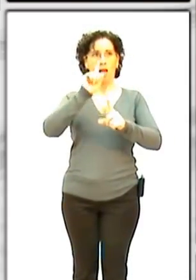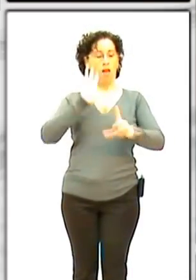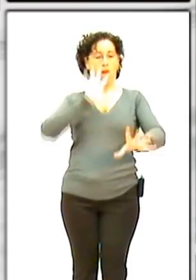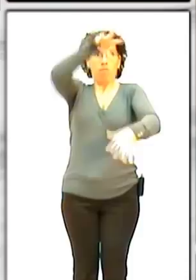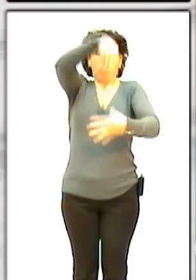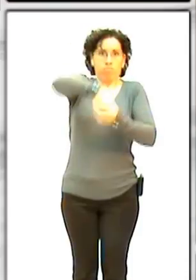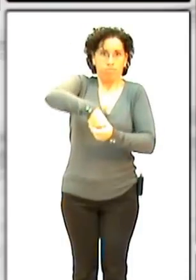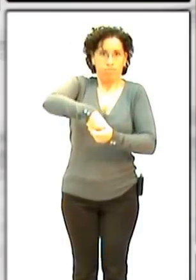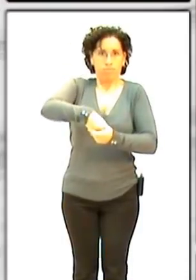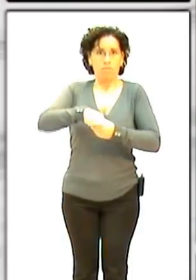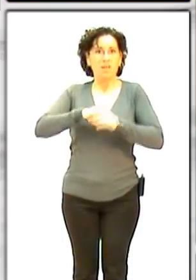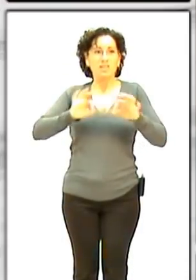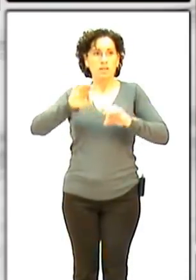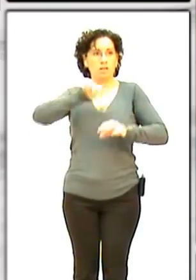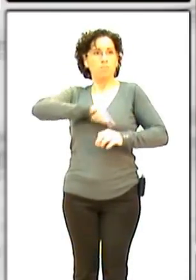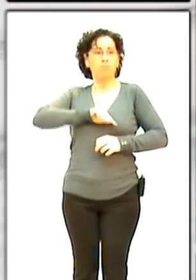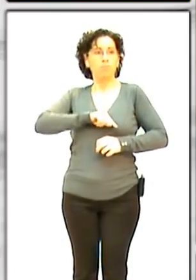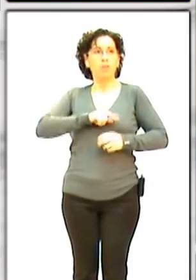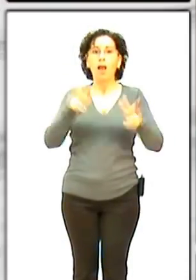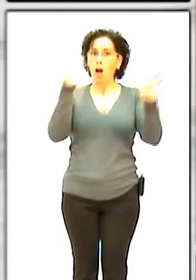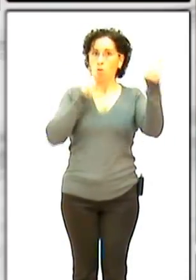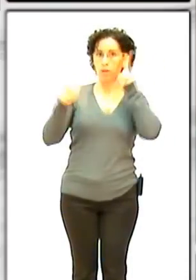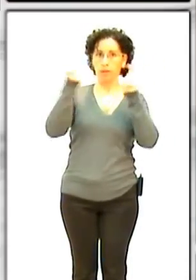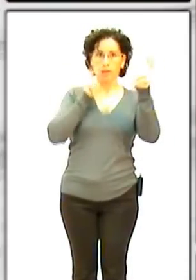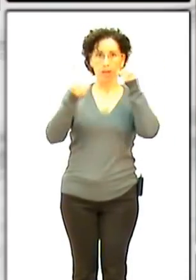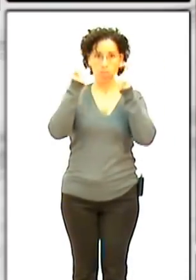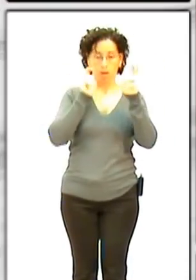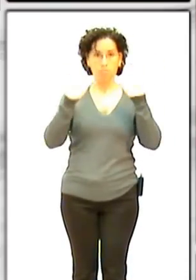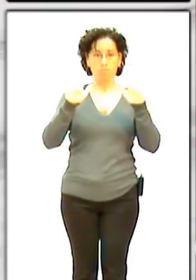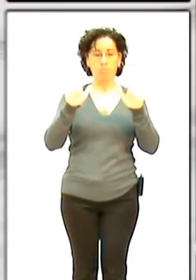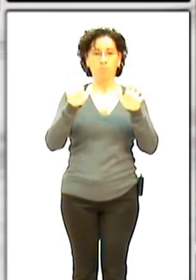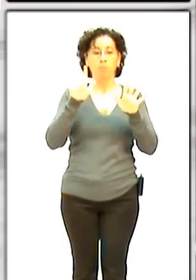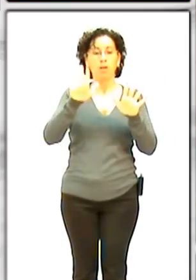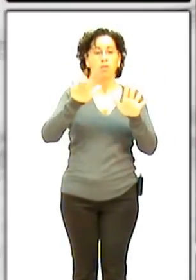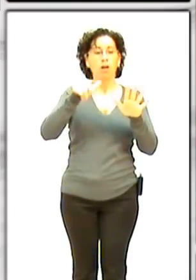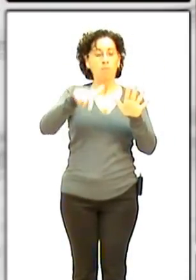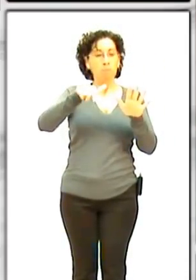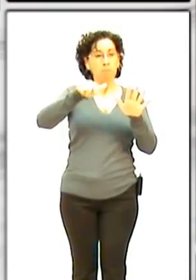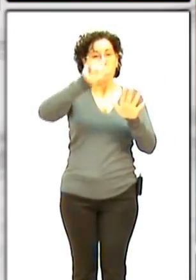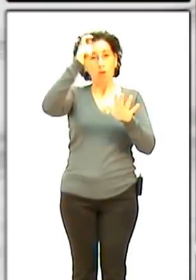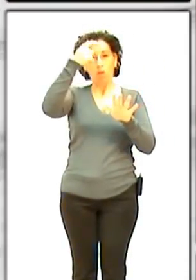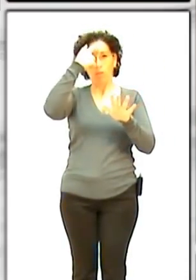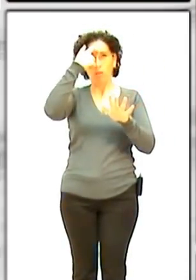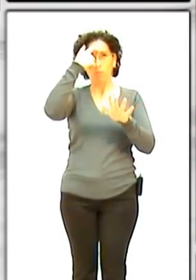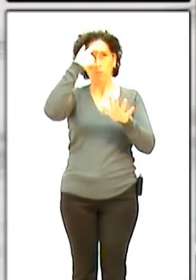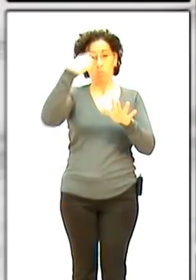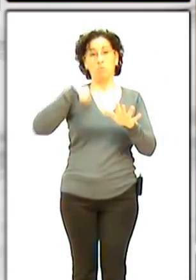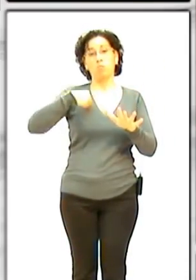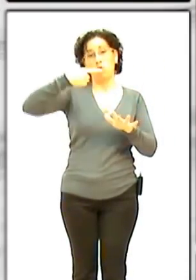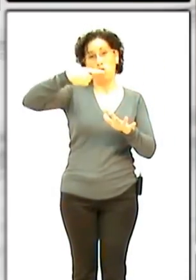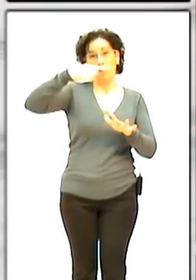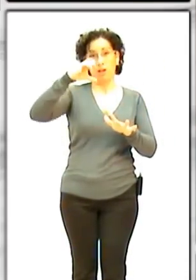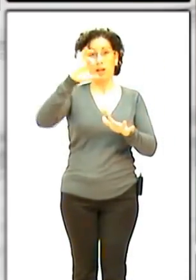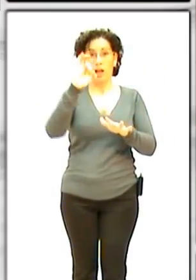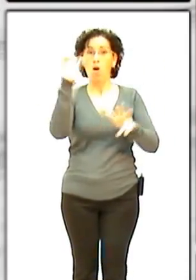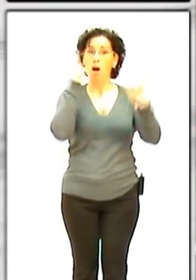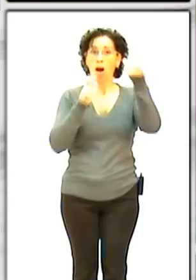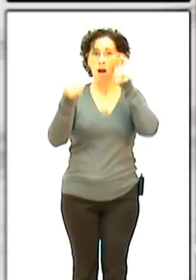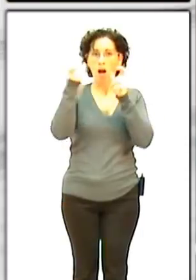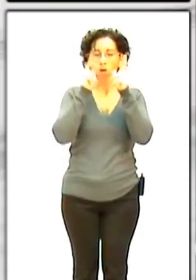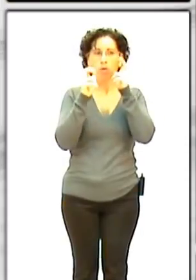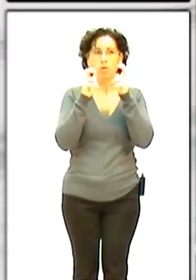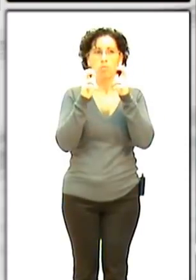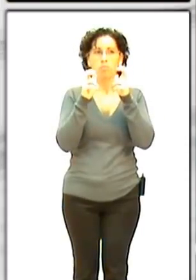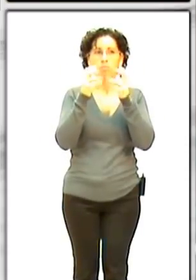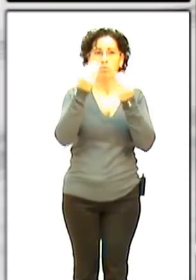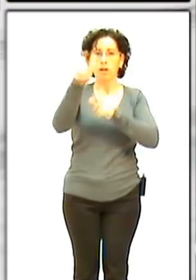auditiva. Pero, claro, cuando empezamos a exponer este concepto de realidad aumentada, GeoAudio, muchas personas nos